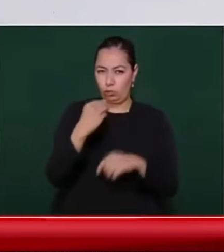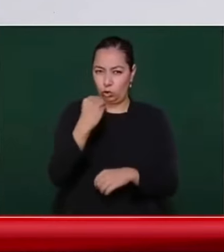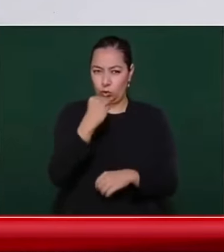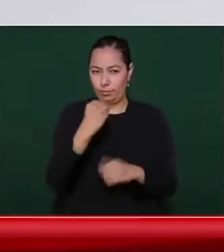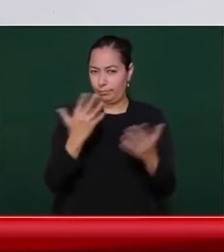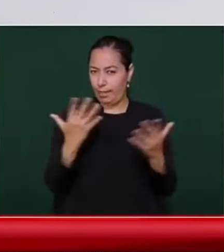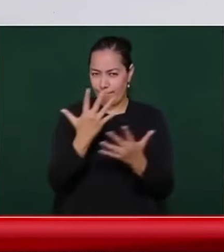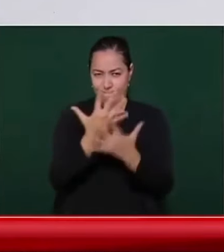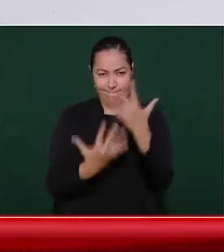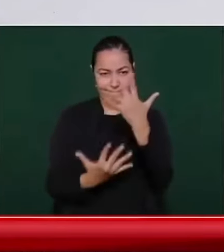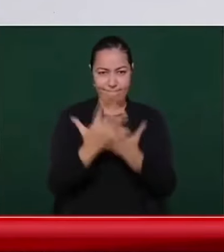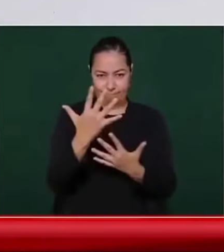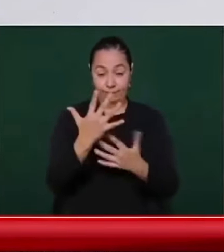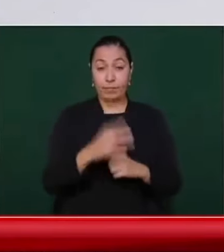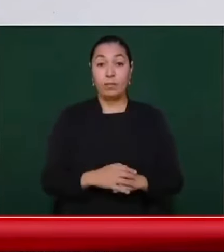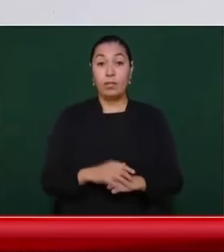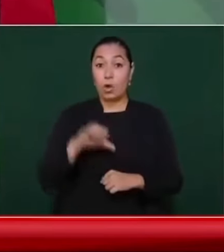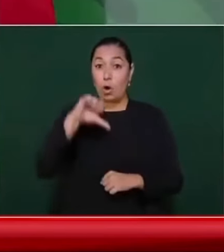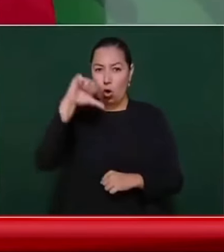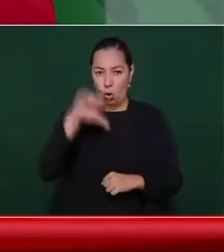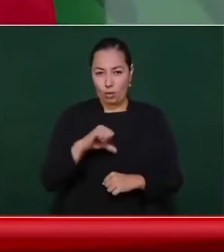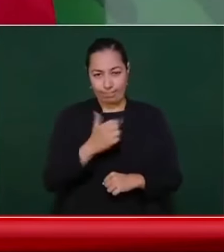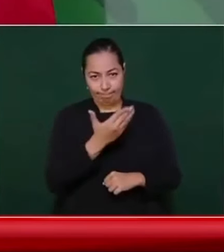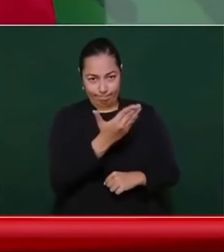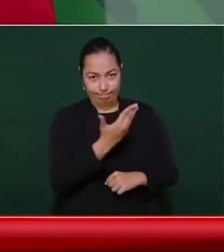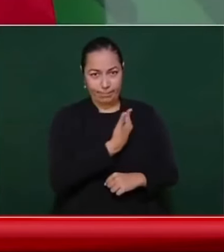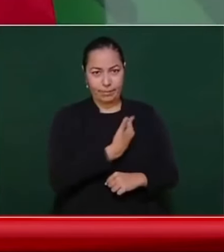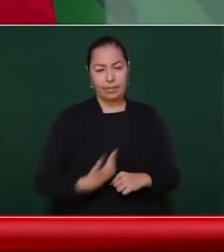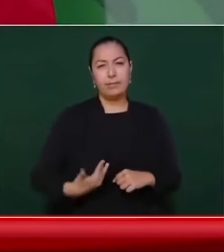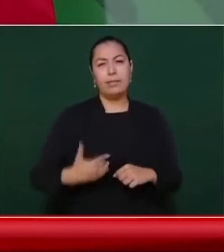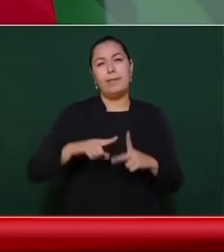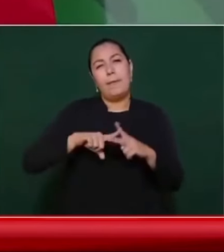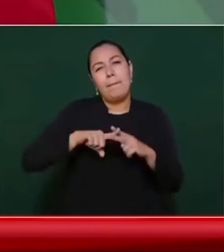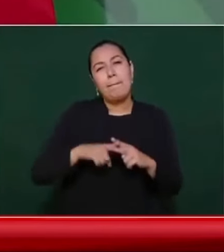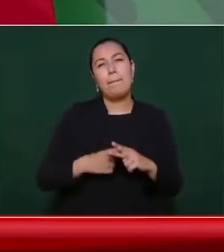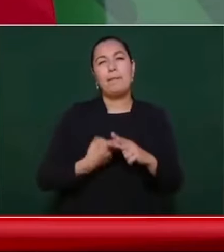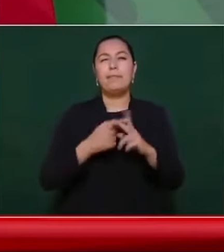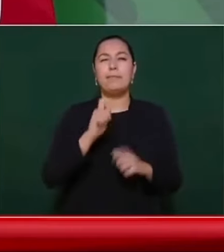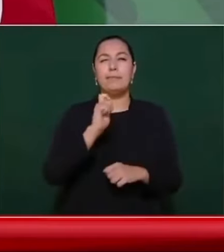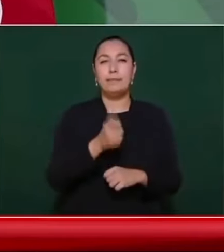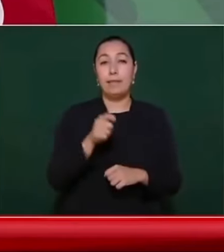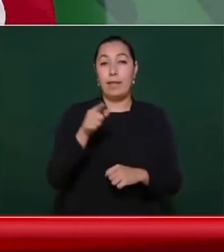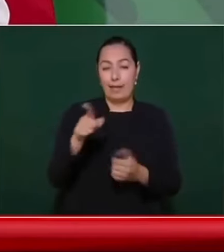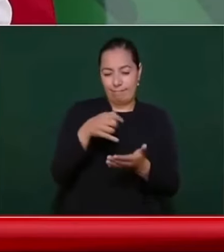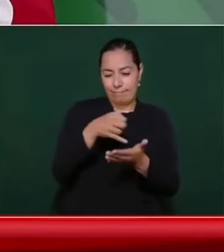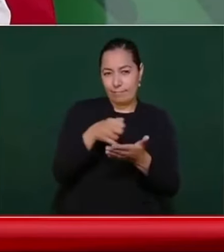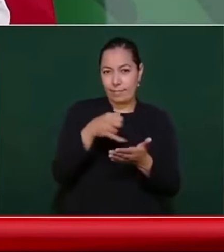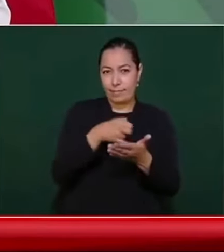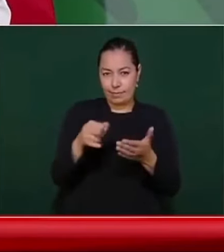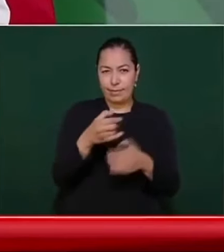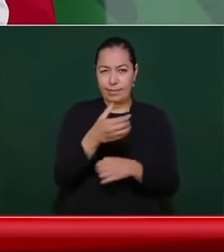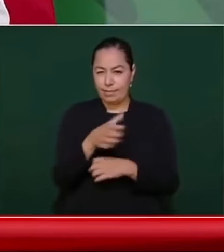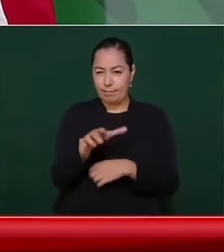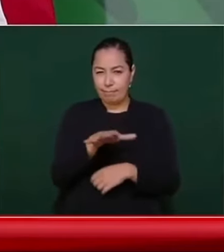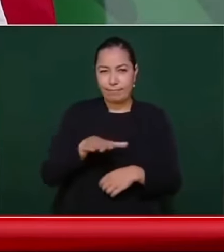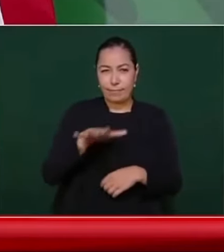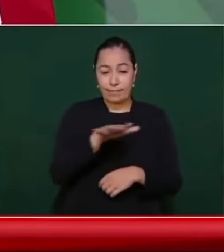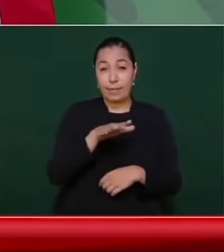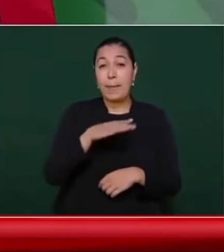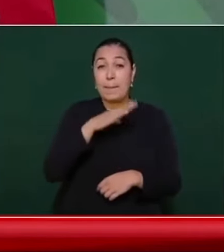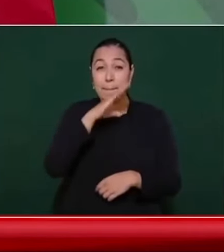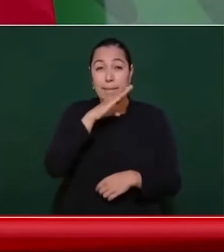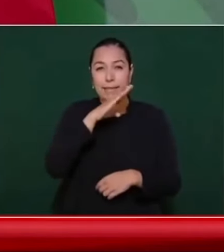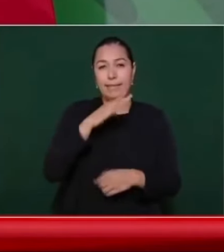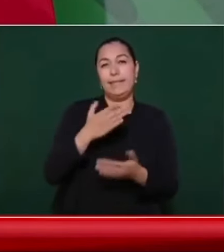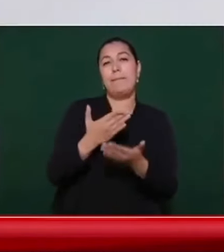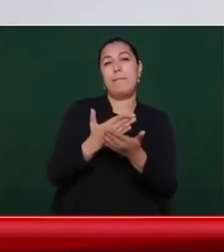hoy presidente se ha empezado la trilla del maíz esencialmente maíz blanco